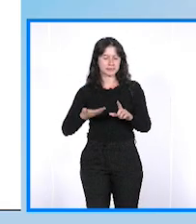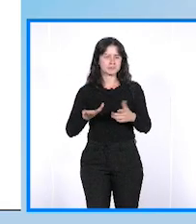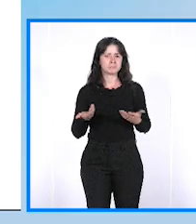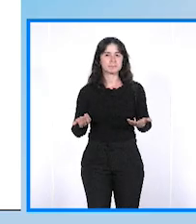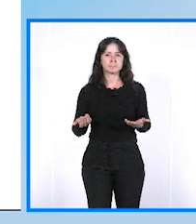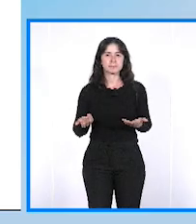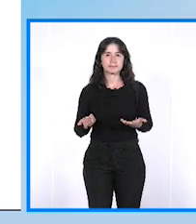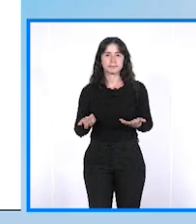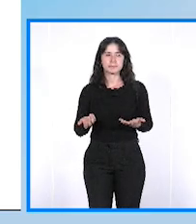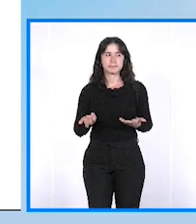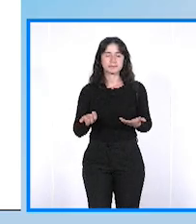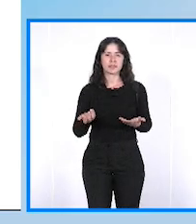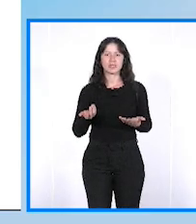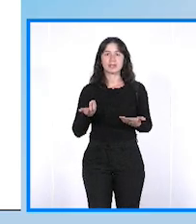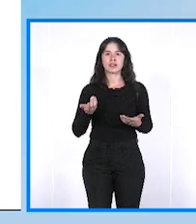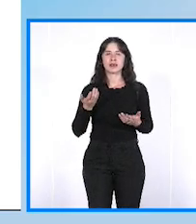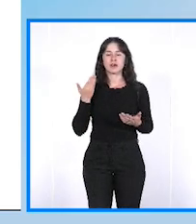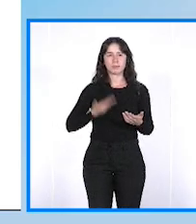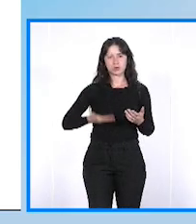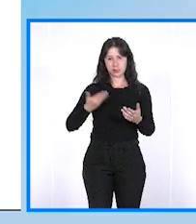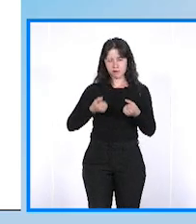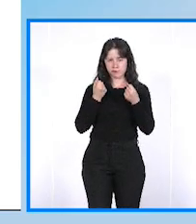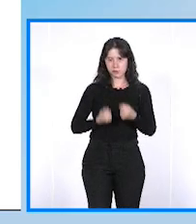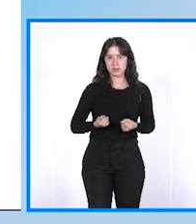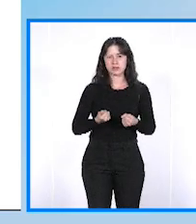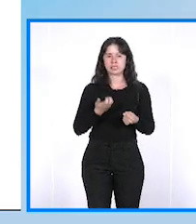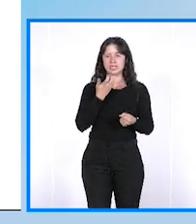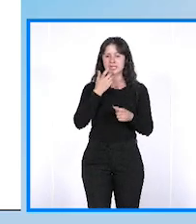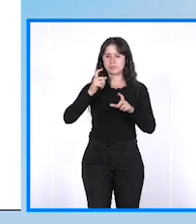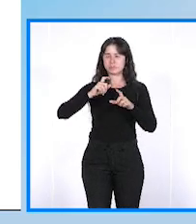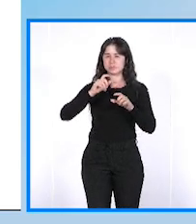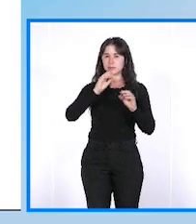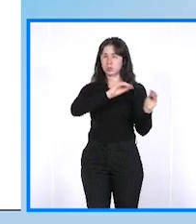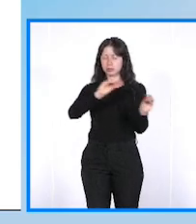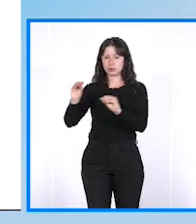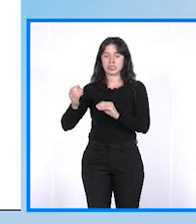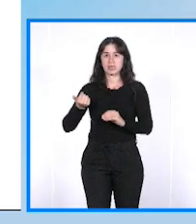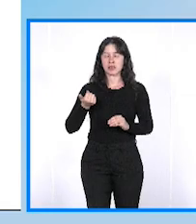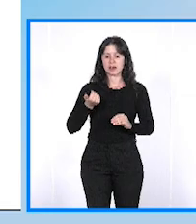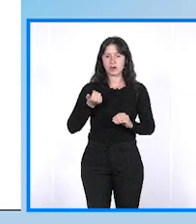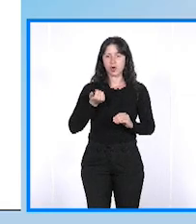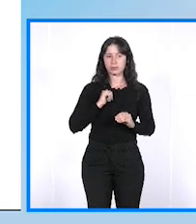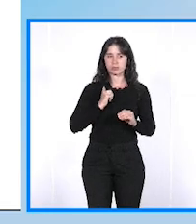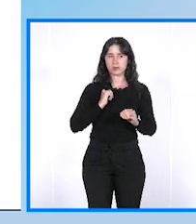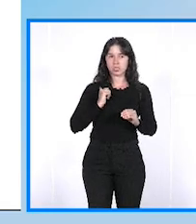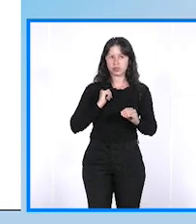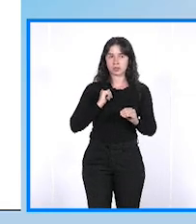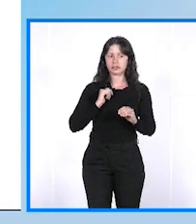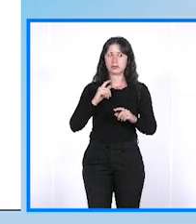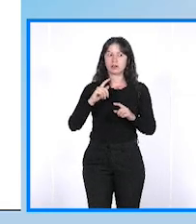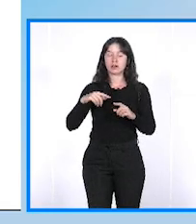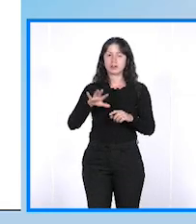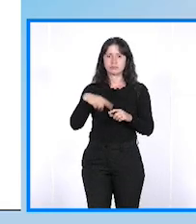eh muchísima importancia eh en en sus oportunidades diarias para tomar decisiones Vale